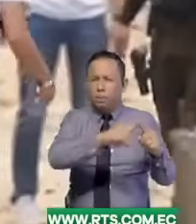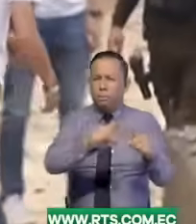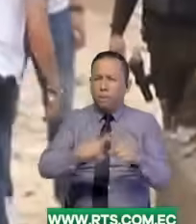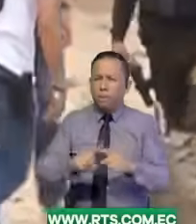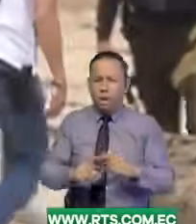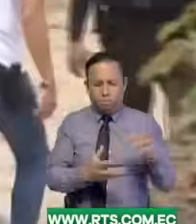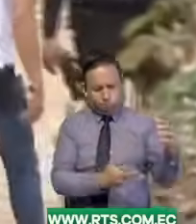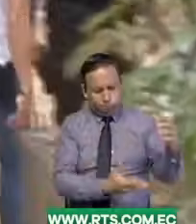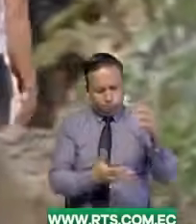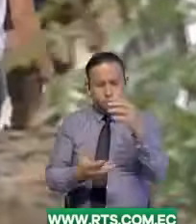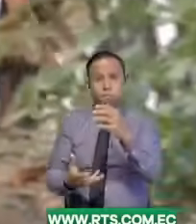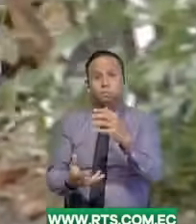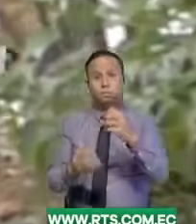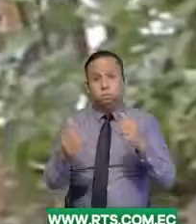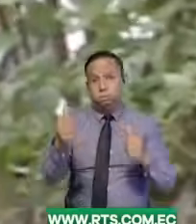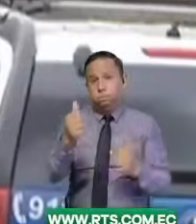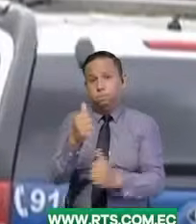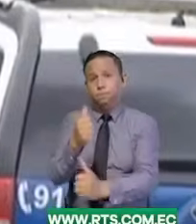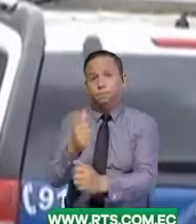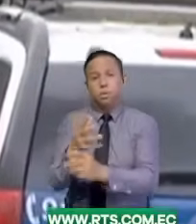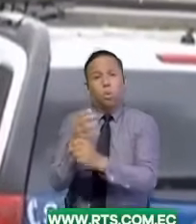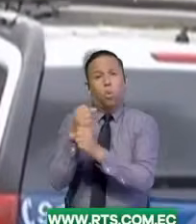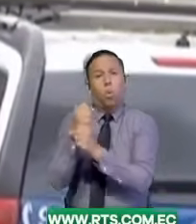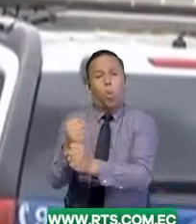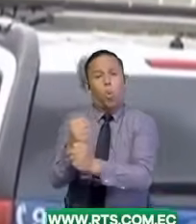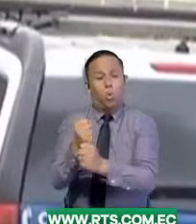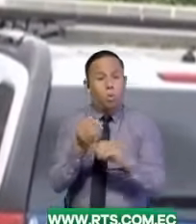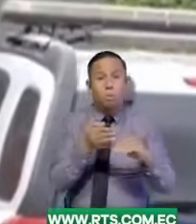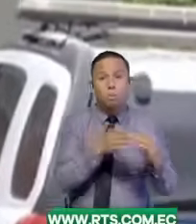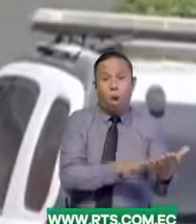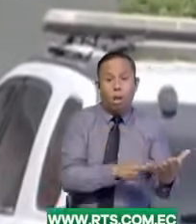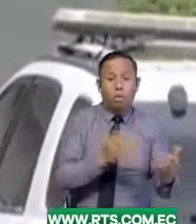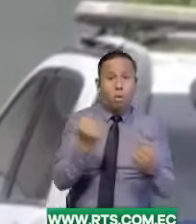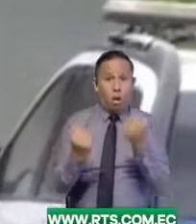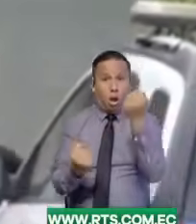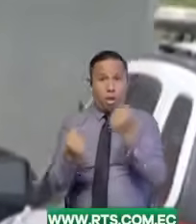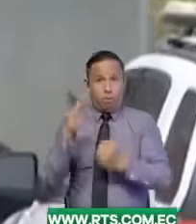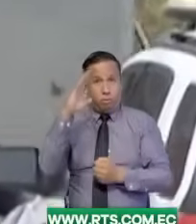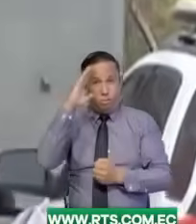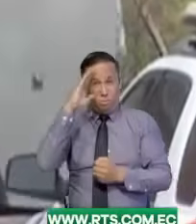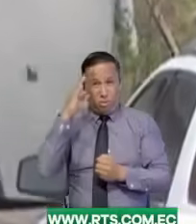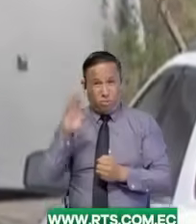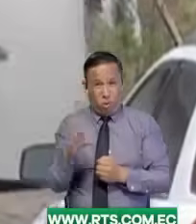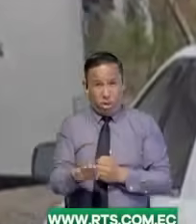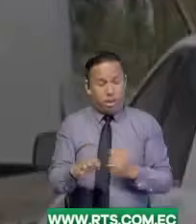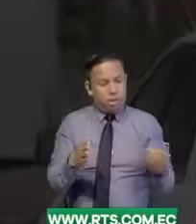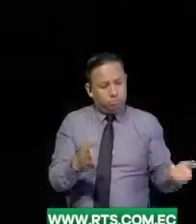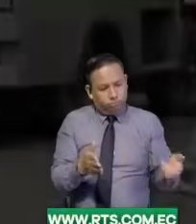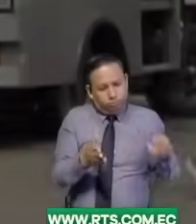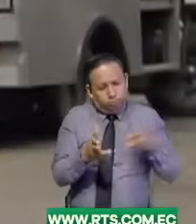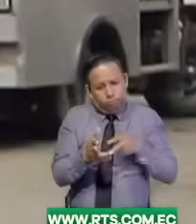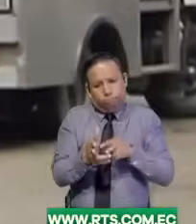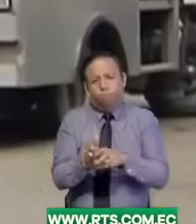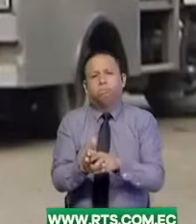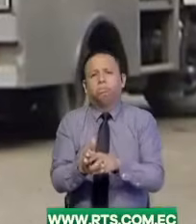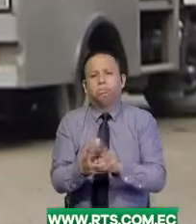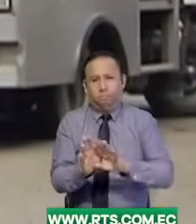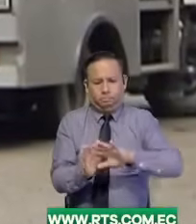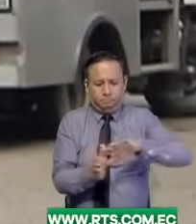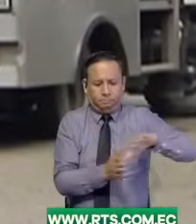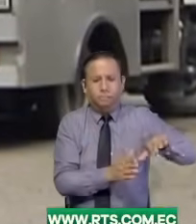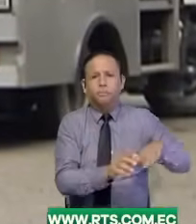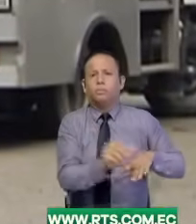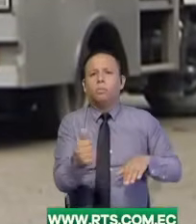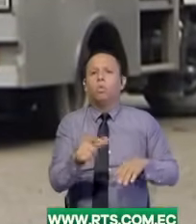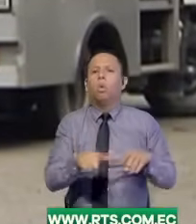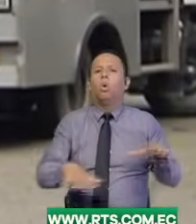fue llevado a cadena de custodia y el cadáver subido al vehículo isotérmico de medicina legal. Por otro lado, esa vez en el